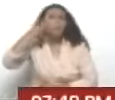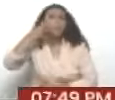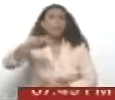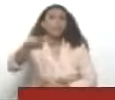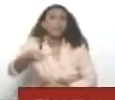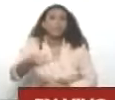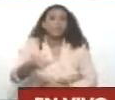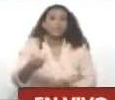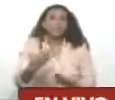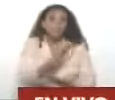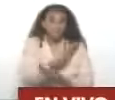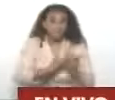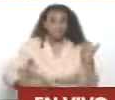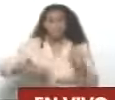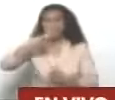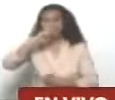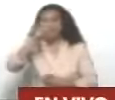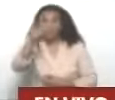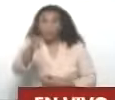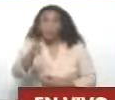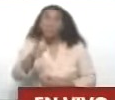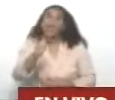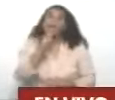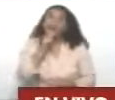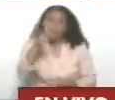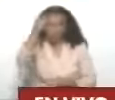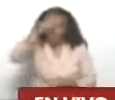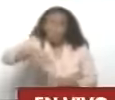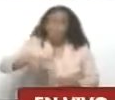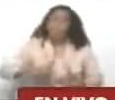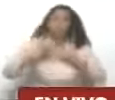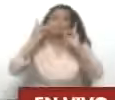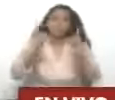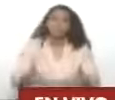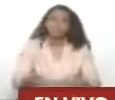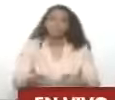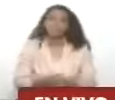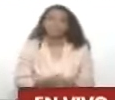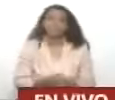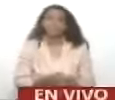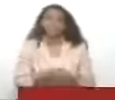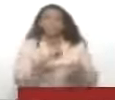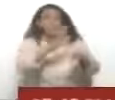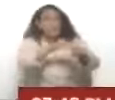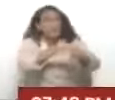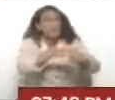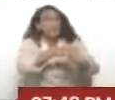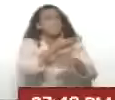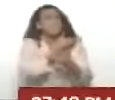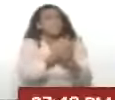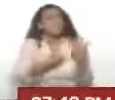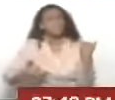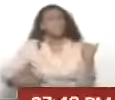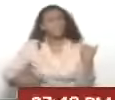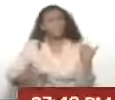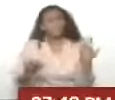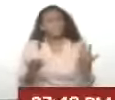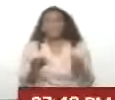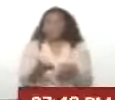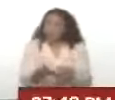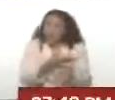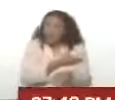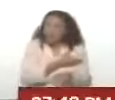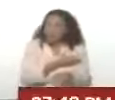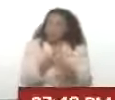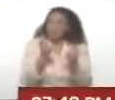si Maduro está en la presidencia, es el pueblo presidente. Presidente, usted habla de la... Voy a adelantarme a